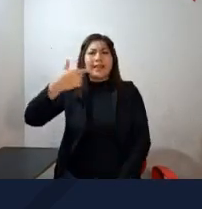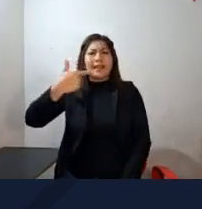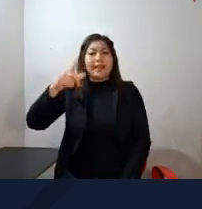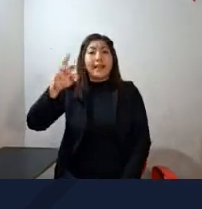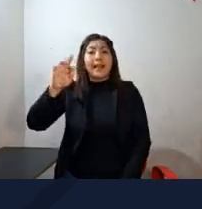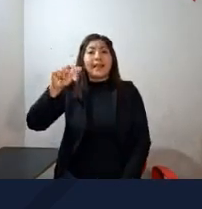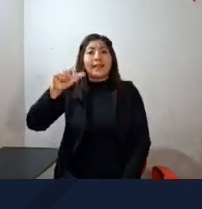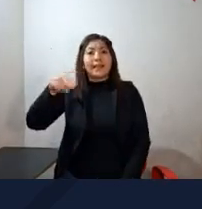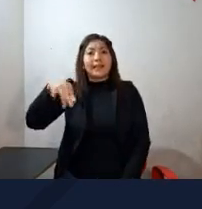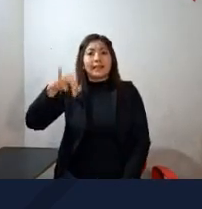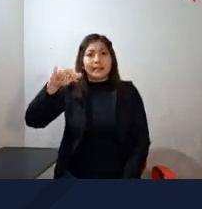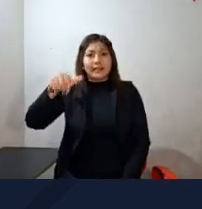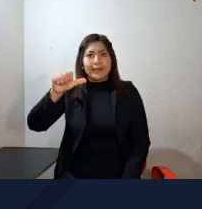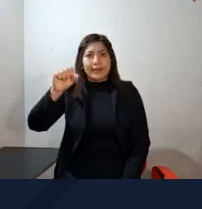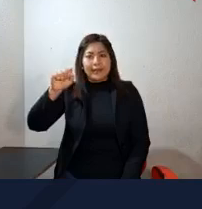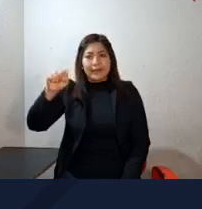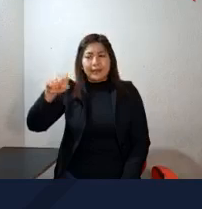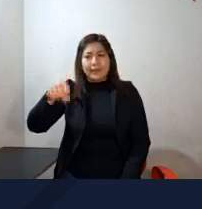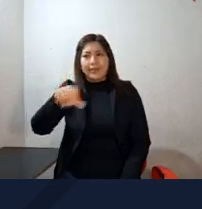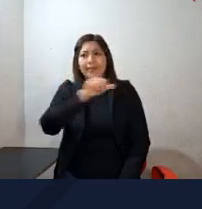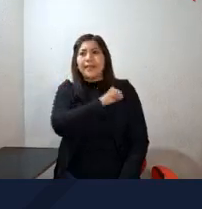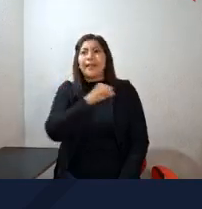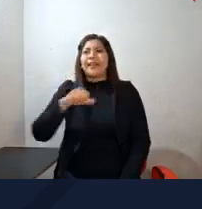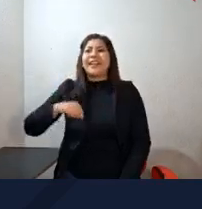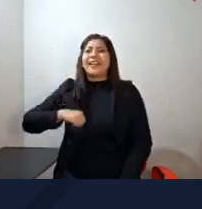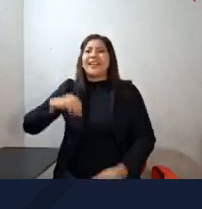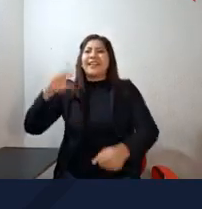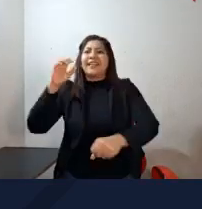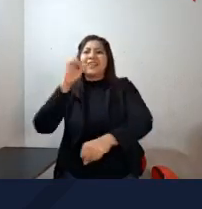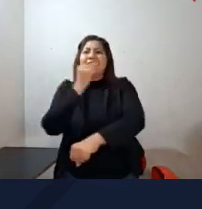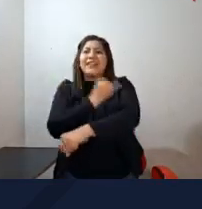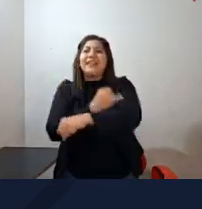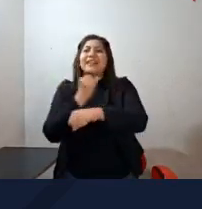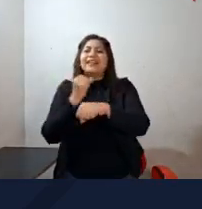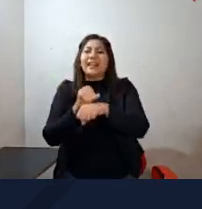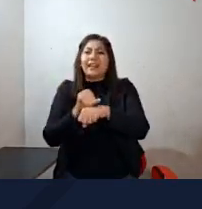en la alcaldía Iztacalco. Es el módulo central